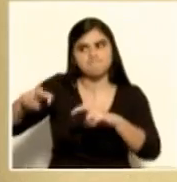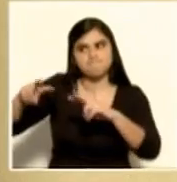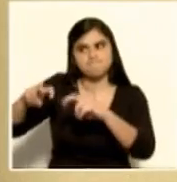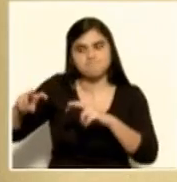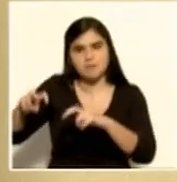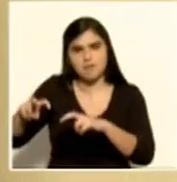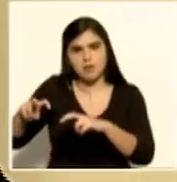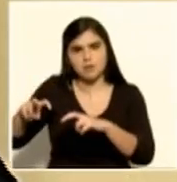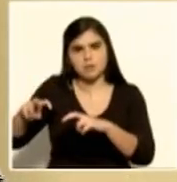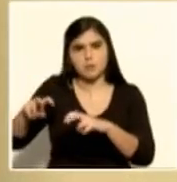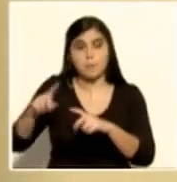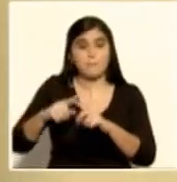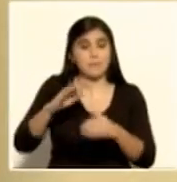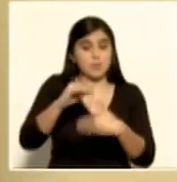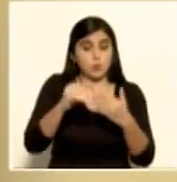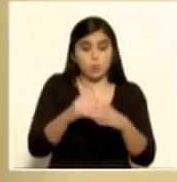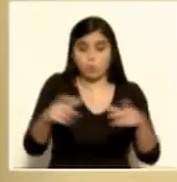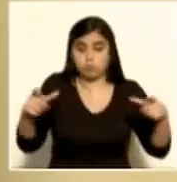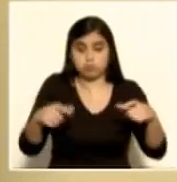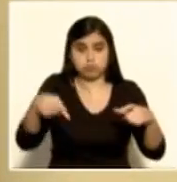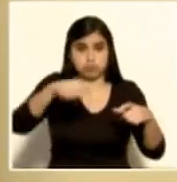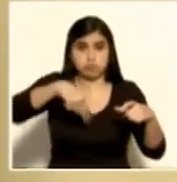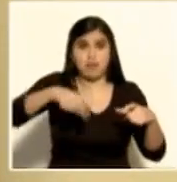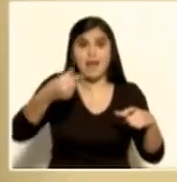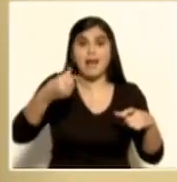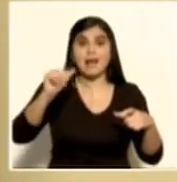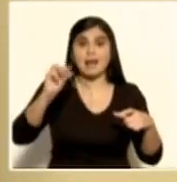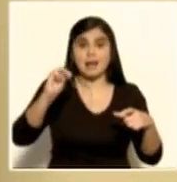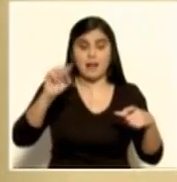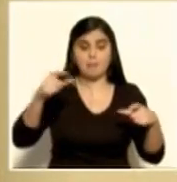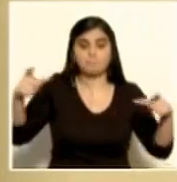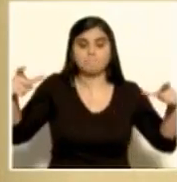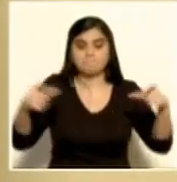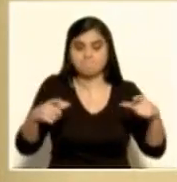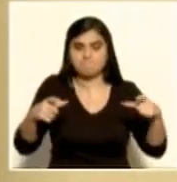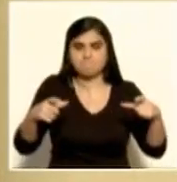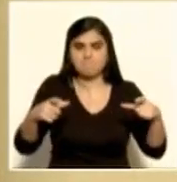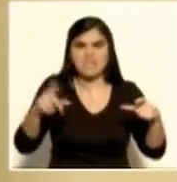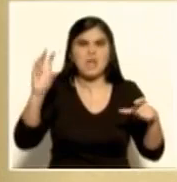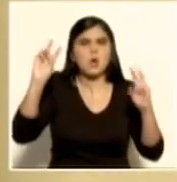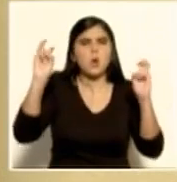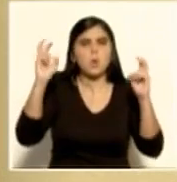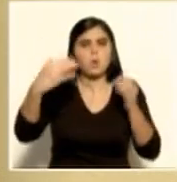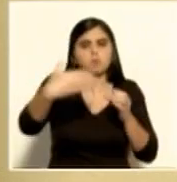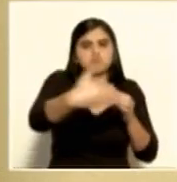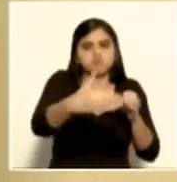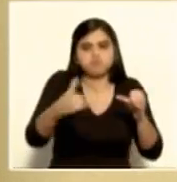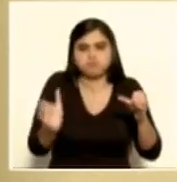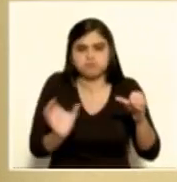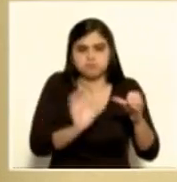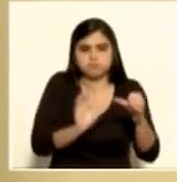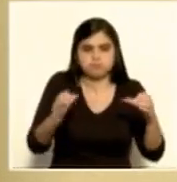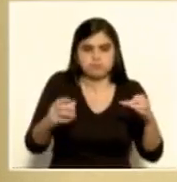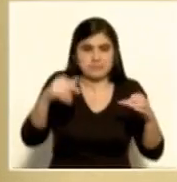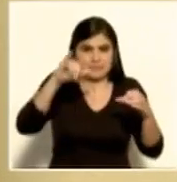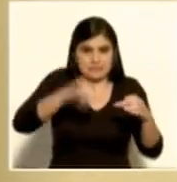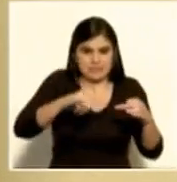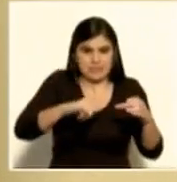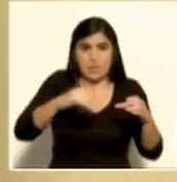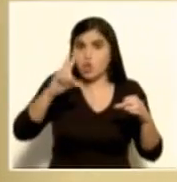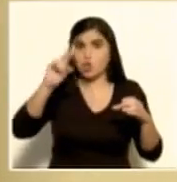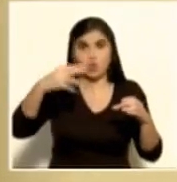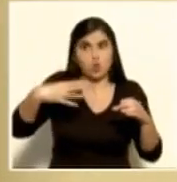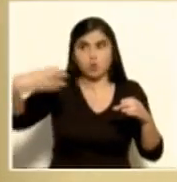Pero sí, todo la GAM como un solo bloque, es como un cerco que se va a hacer y ocupamos que la gente no se movilice fuera de la GAM. Y lo ideal incluso